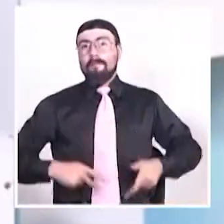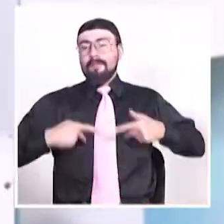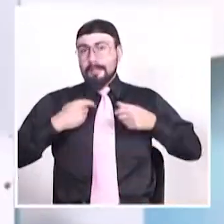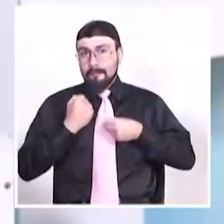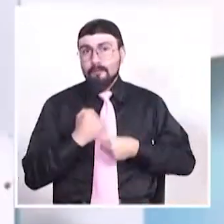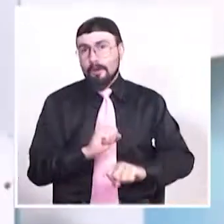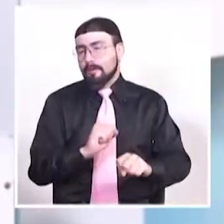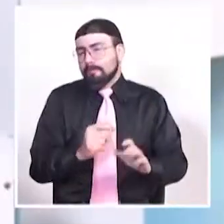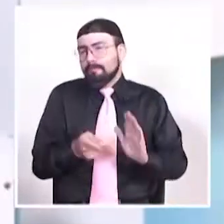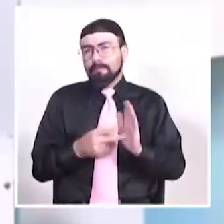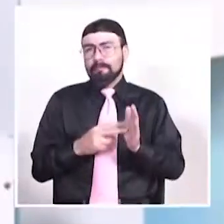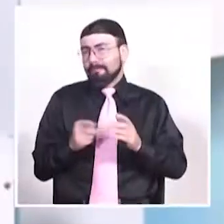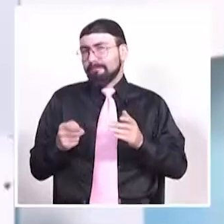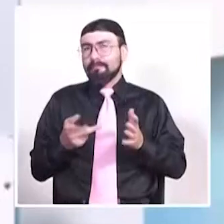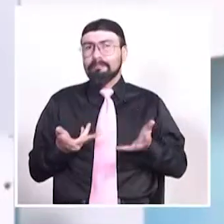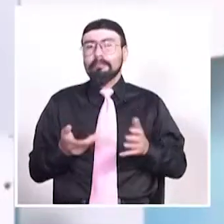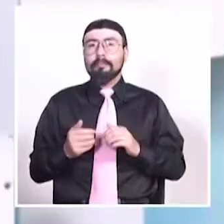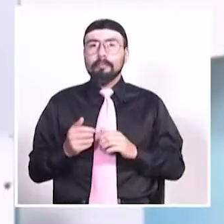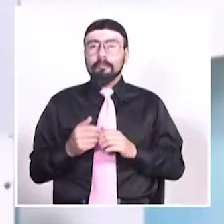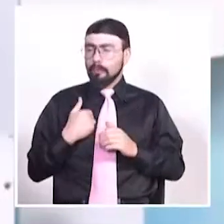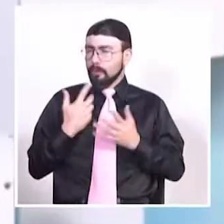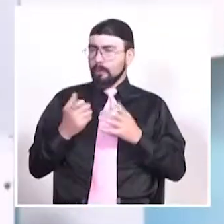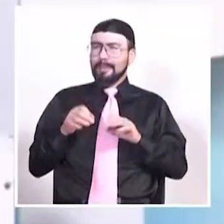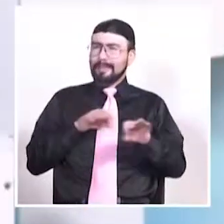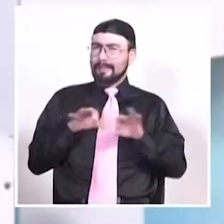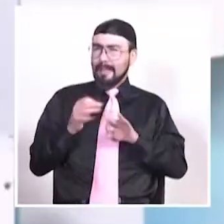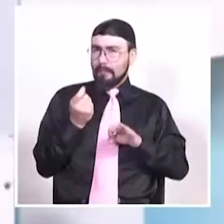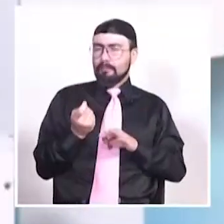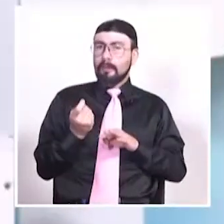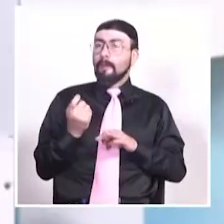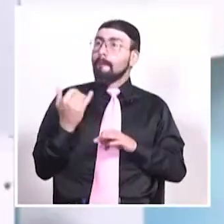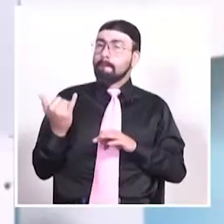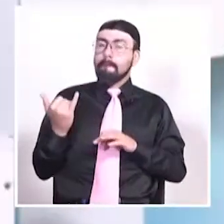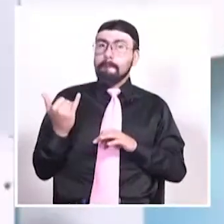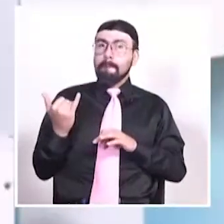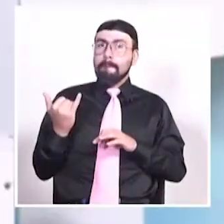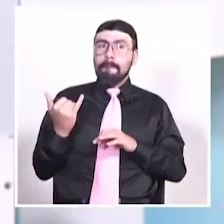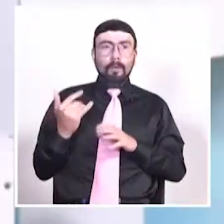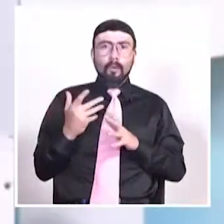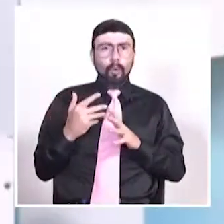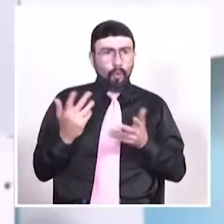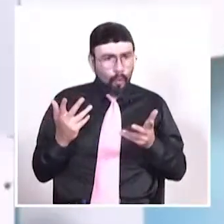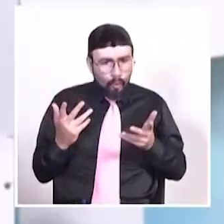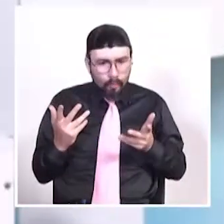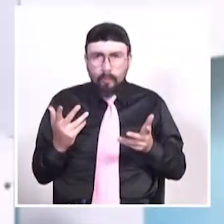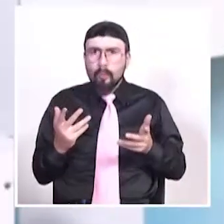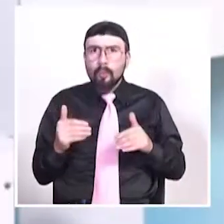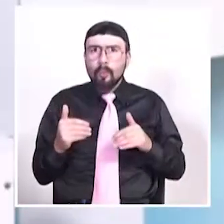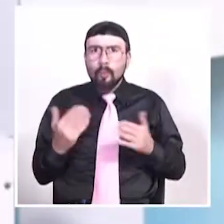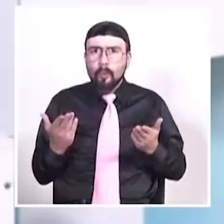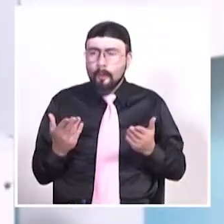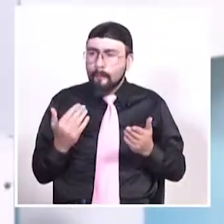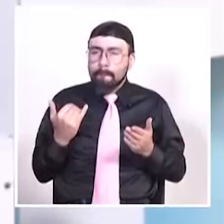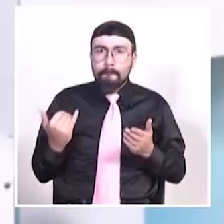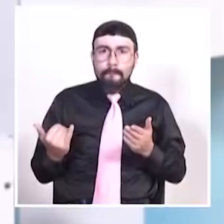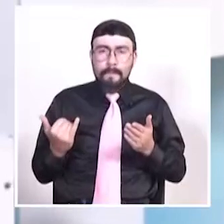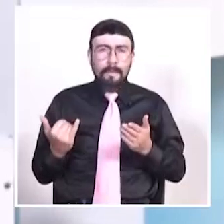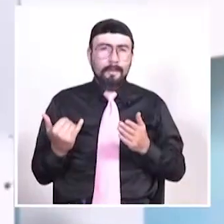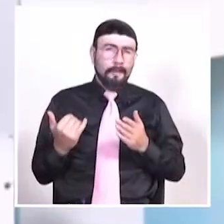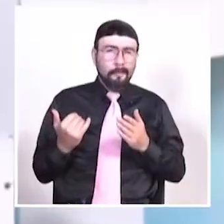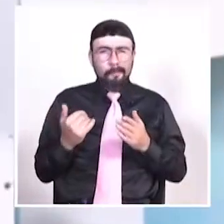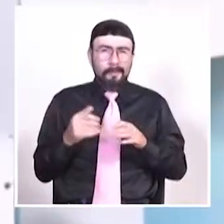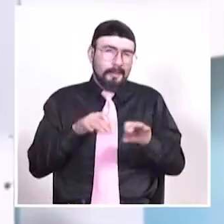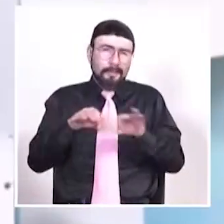es básicamente. Entonces, a mí me gustaría explicar un poquitico de cómo funciona en sí, en algo de letra